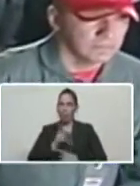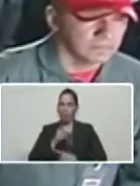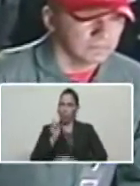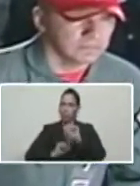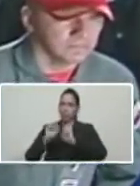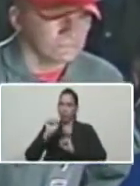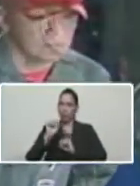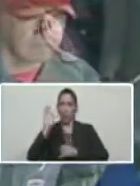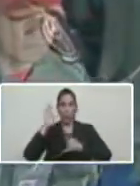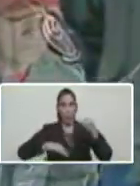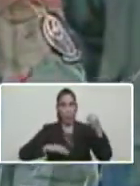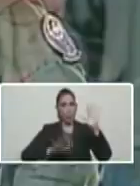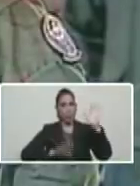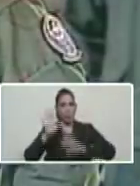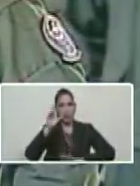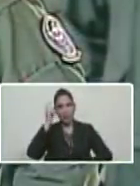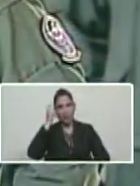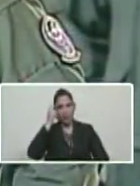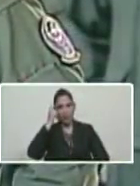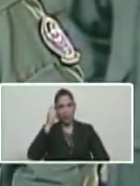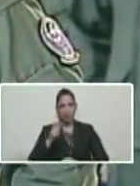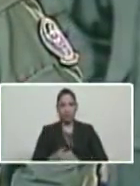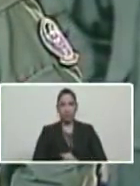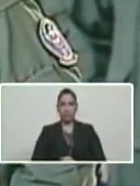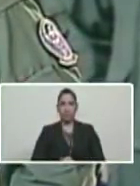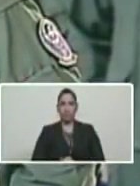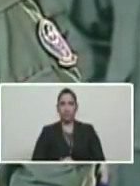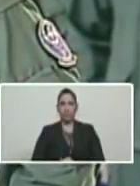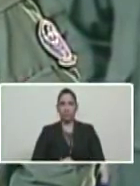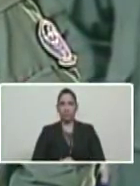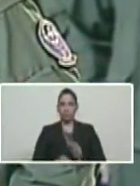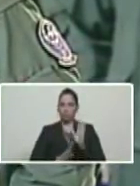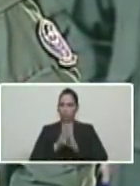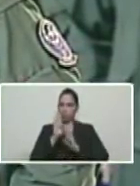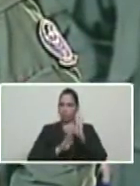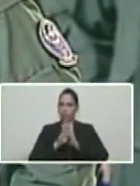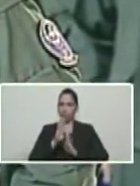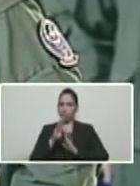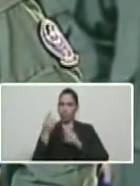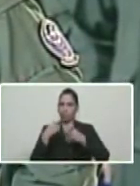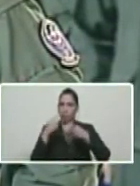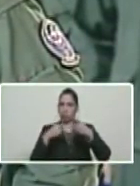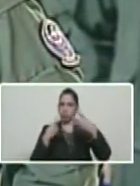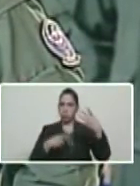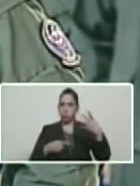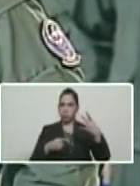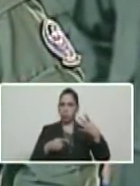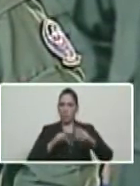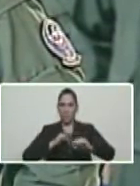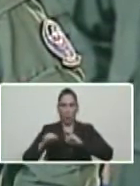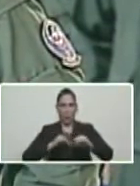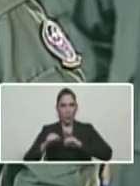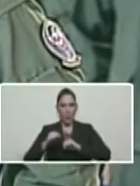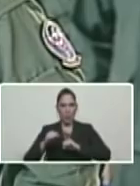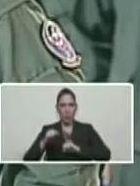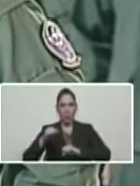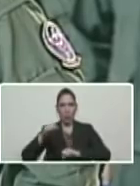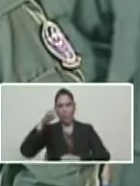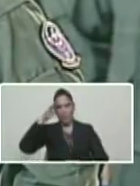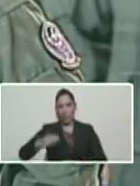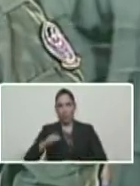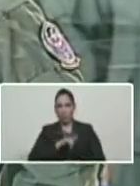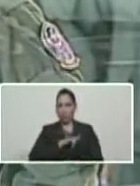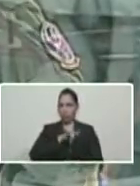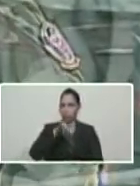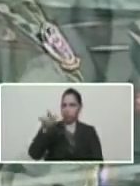En los últimos 15 días se desarrollaron un conjunto de acciones militares de la aviación